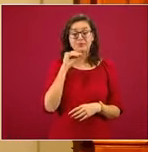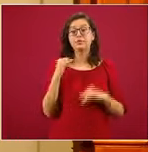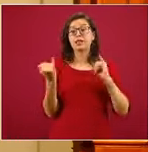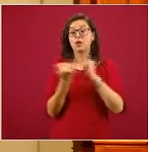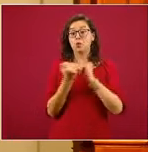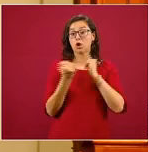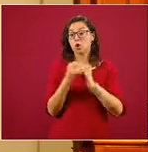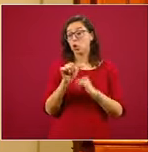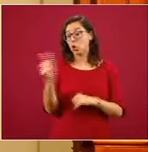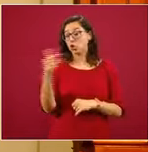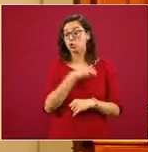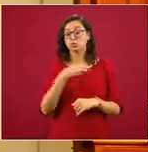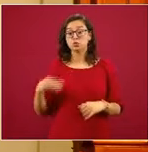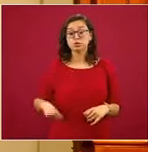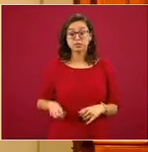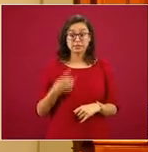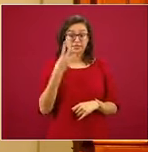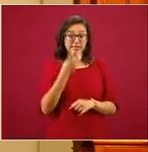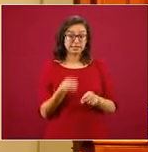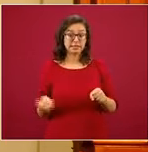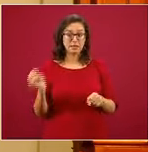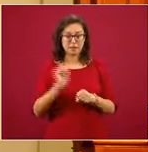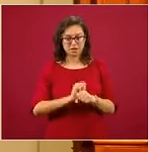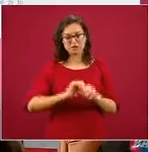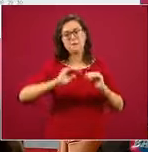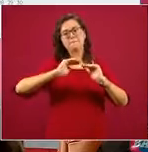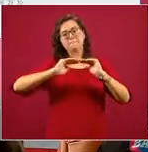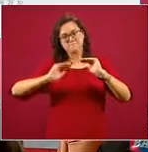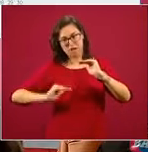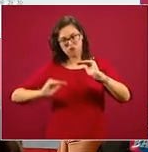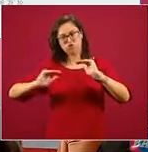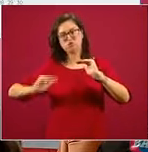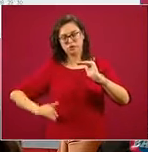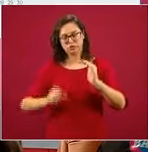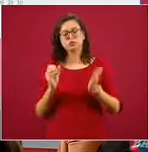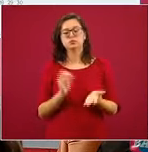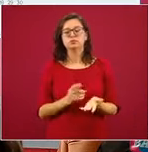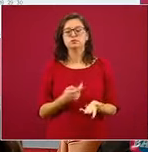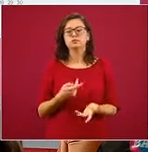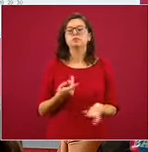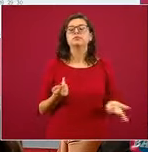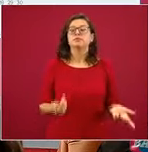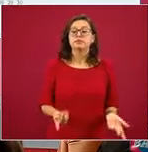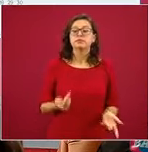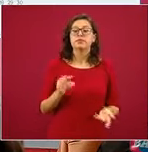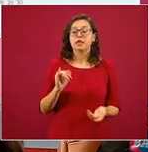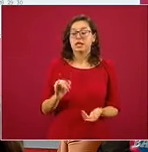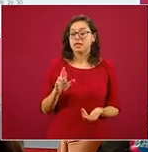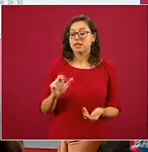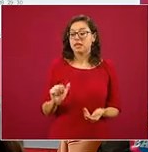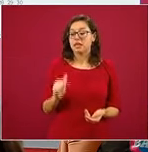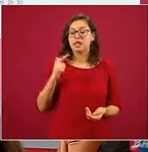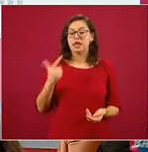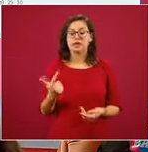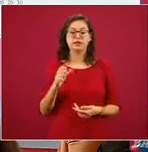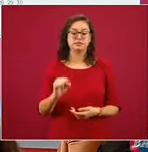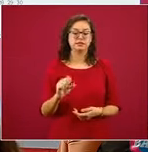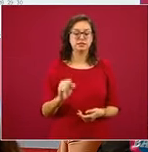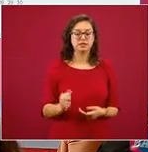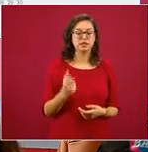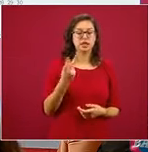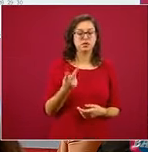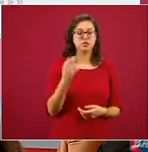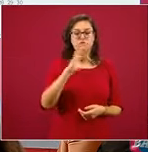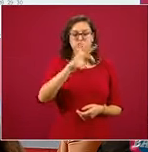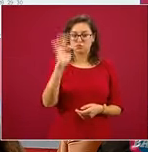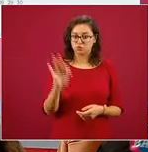3 semanas con tendencia descendente. Veamos que la ocupación de camas general de Veracruz está en un 62%, no están